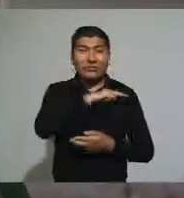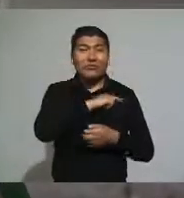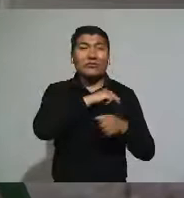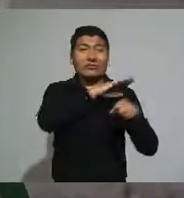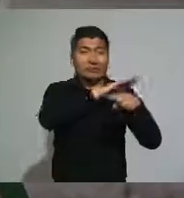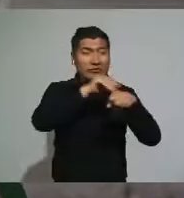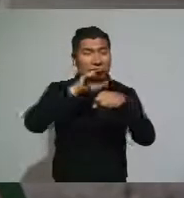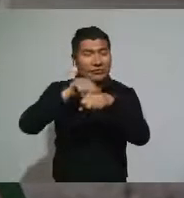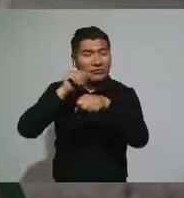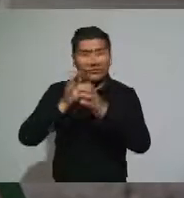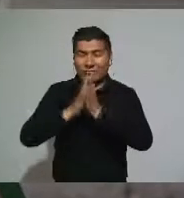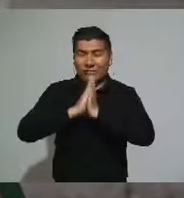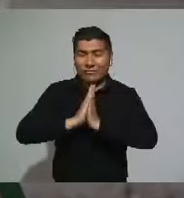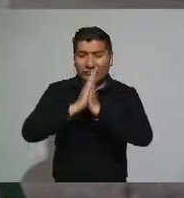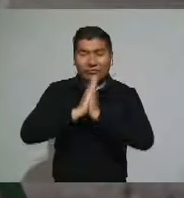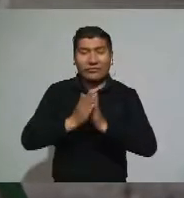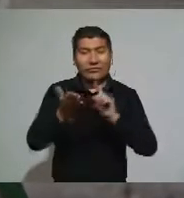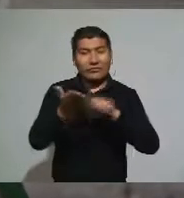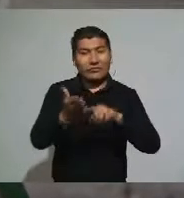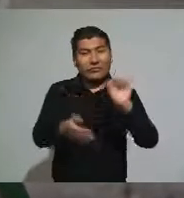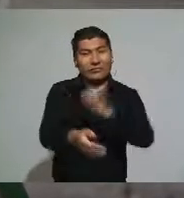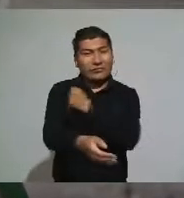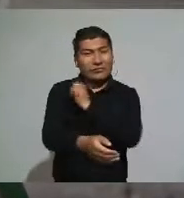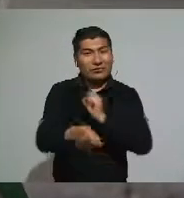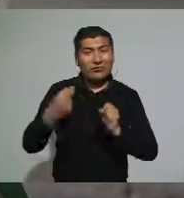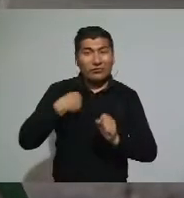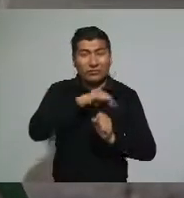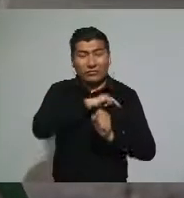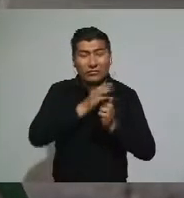invocado, rezado con este salmo y